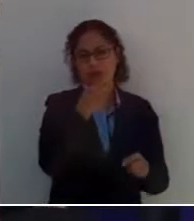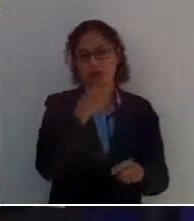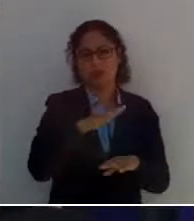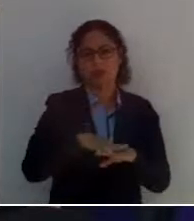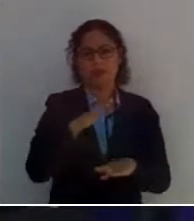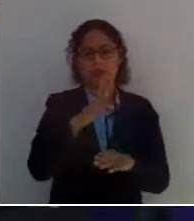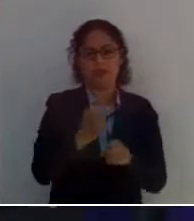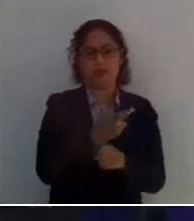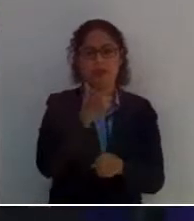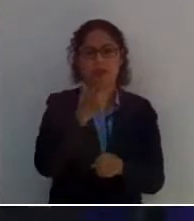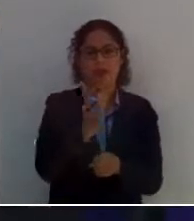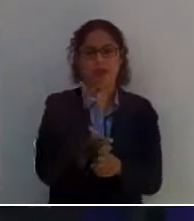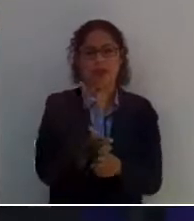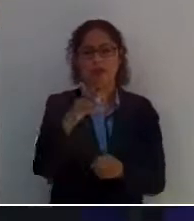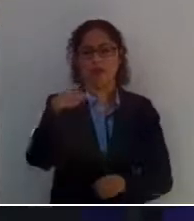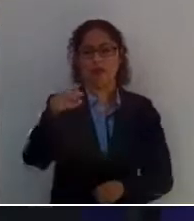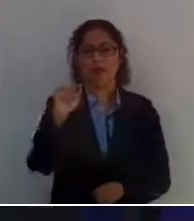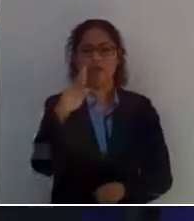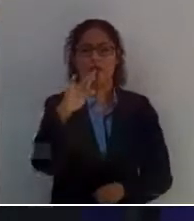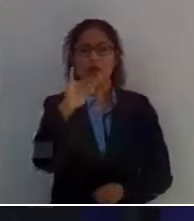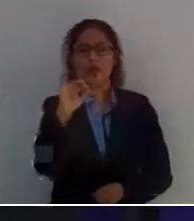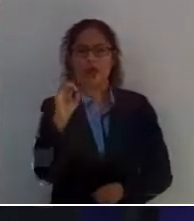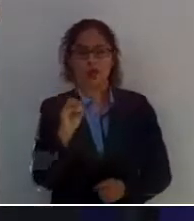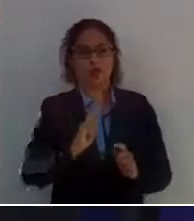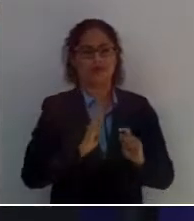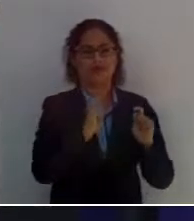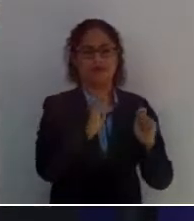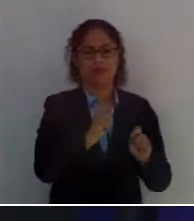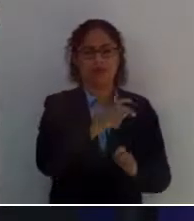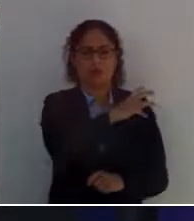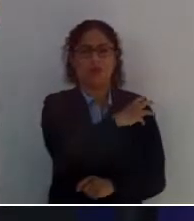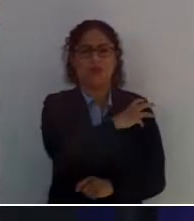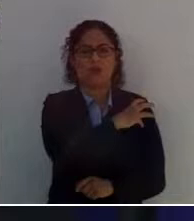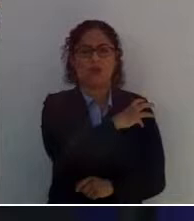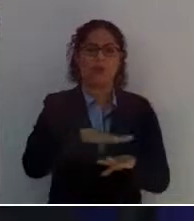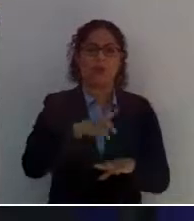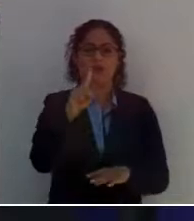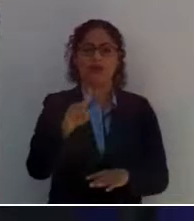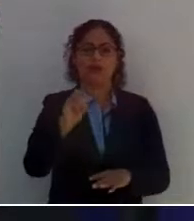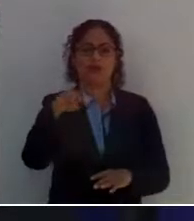diplomado Estado Mayor, Mario Maqueda Mendoza, comandante de la 10ª Zona Naval.